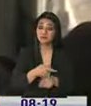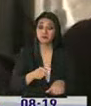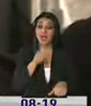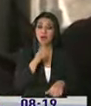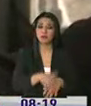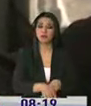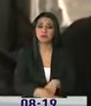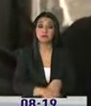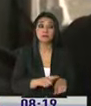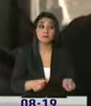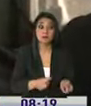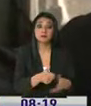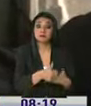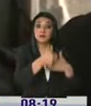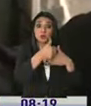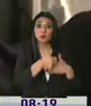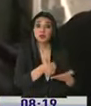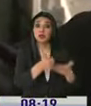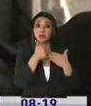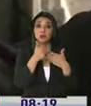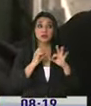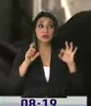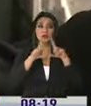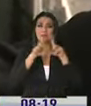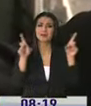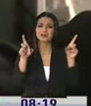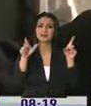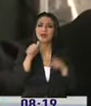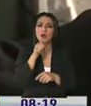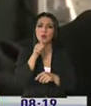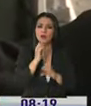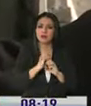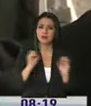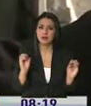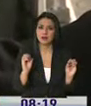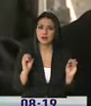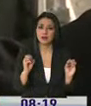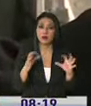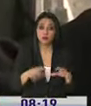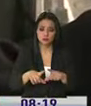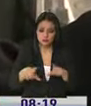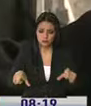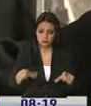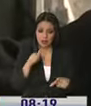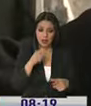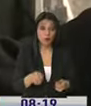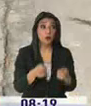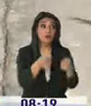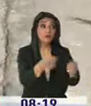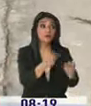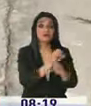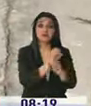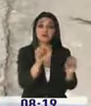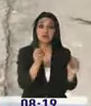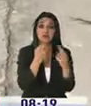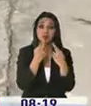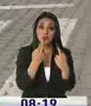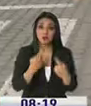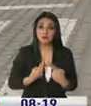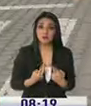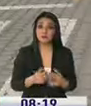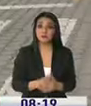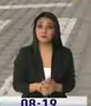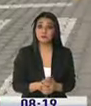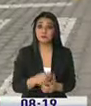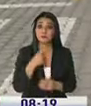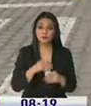no viene el municipio del agua y van a reclamar con la planilla y no vienen. Para nada no viene. Y el problema es que temen